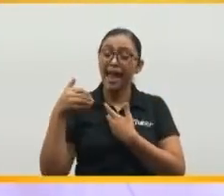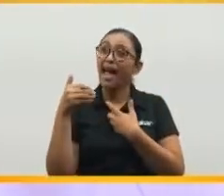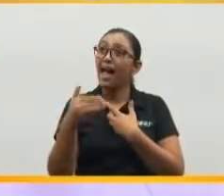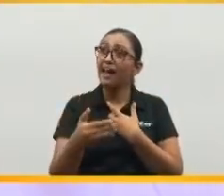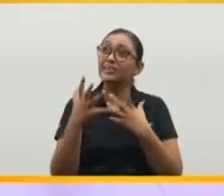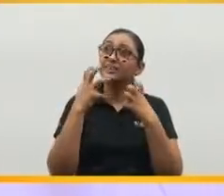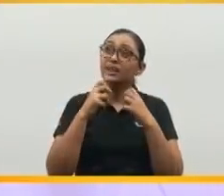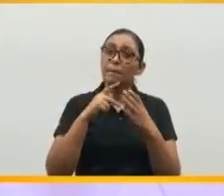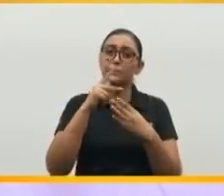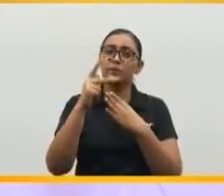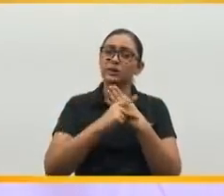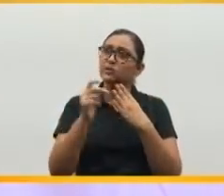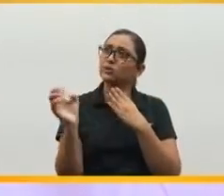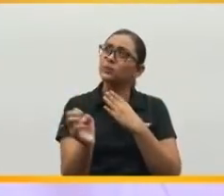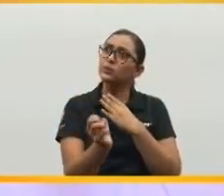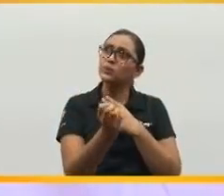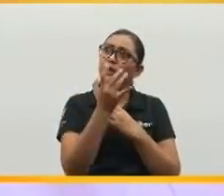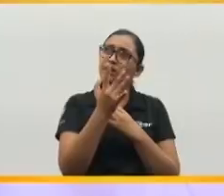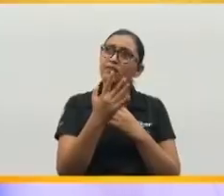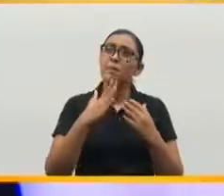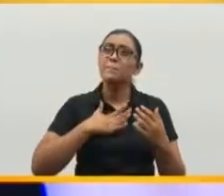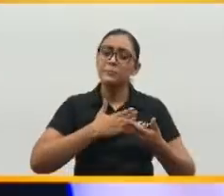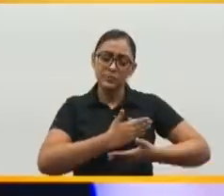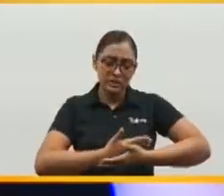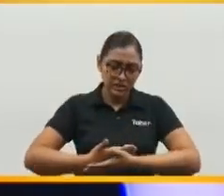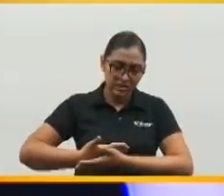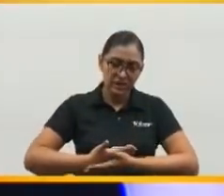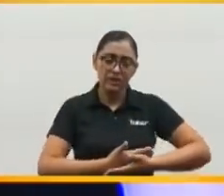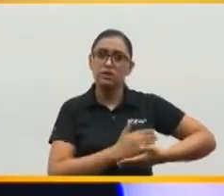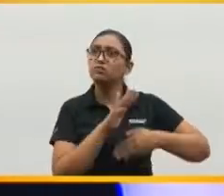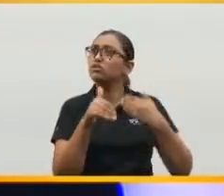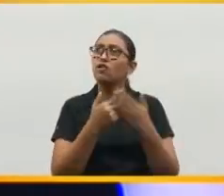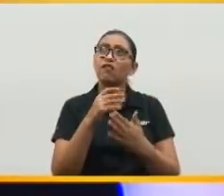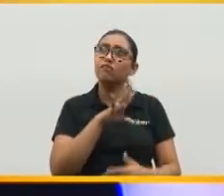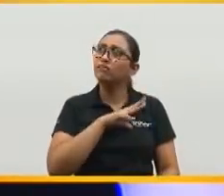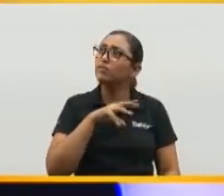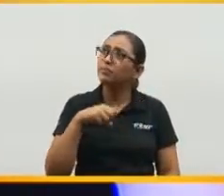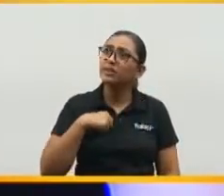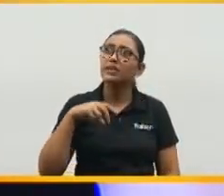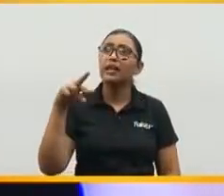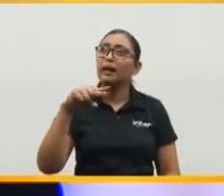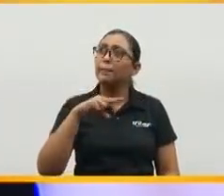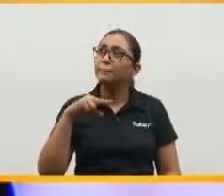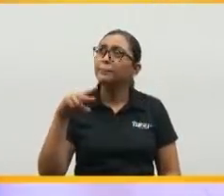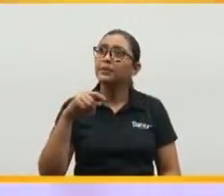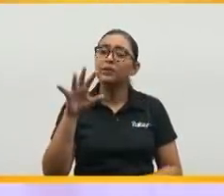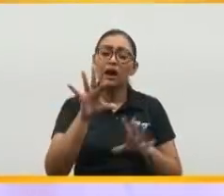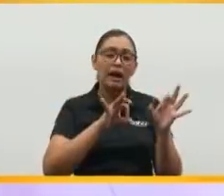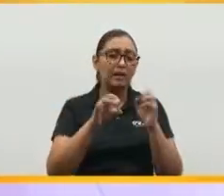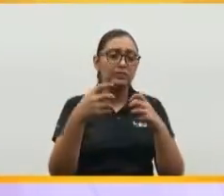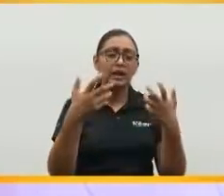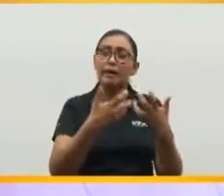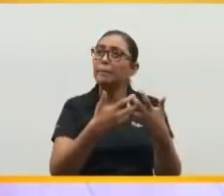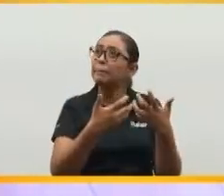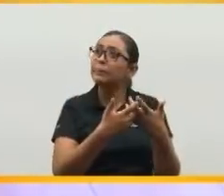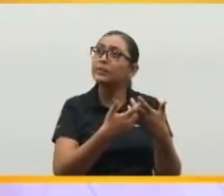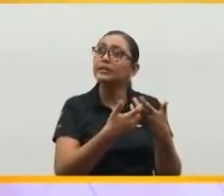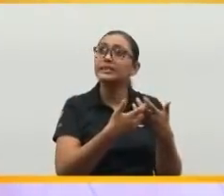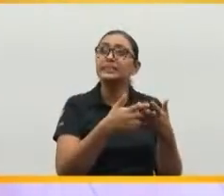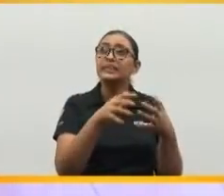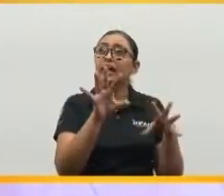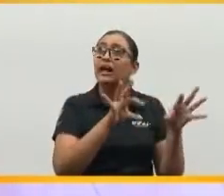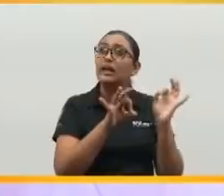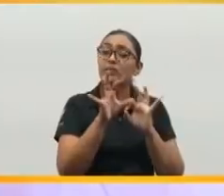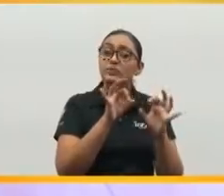nuestros nuevos proyectos, nuestros hijos, nuestros seres queridos, nuestros amigos, los que tienen empresa, los que tienen sus